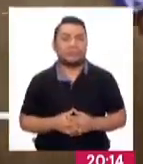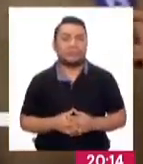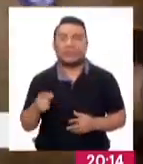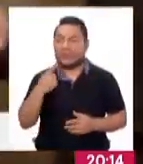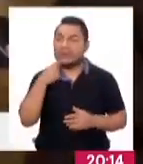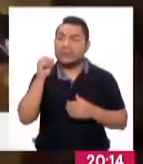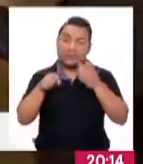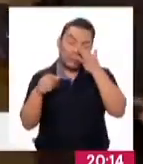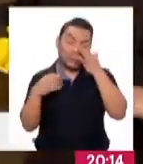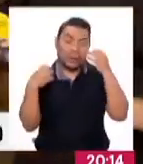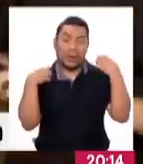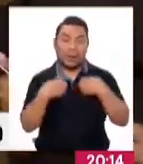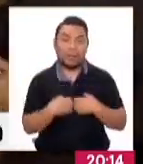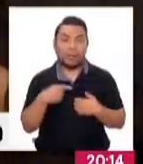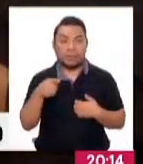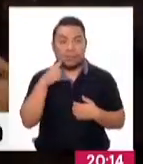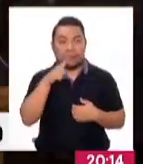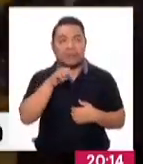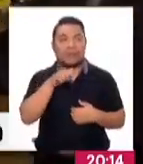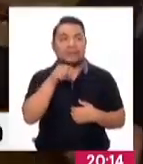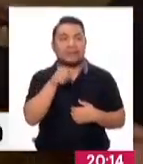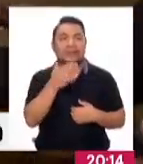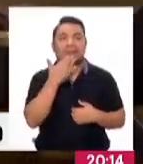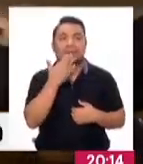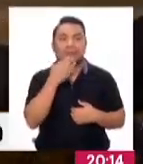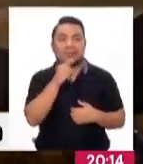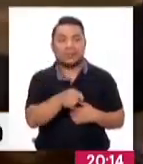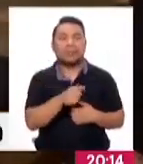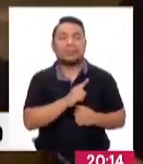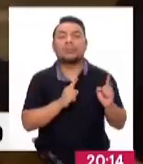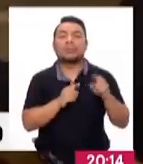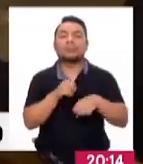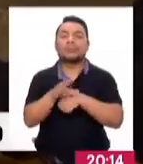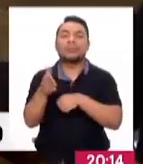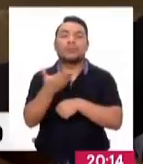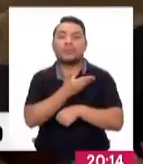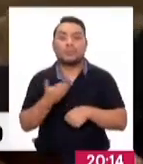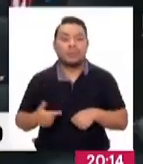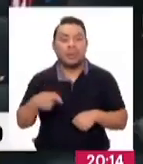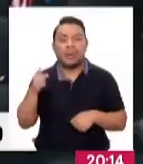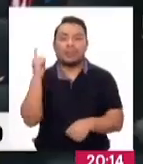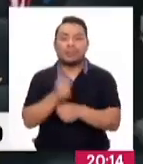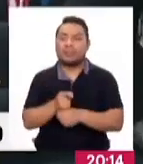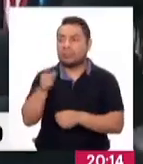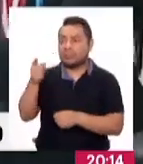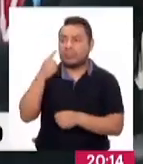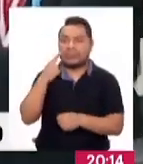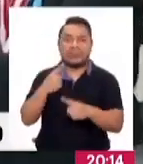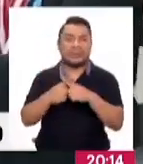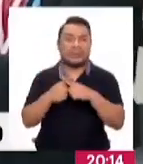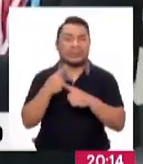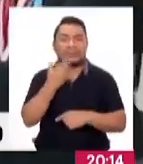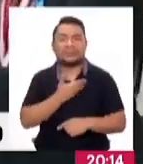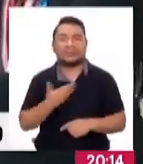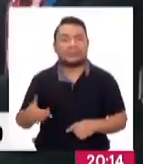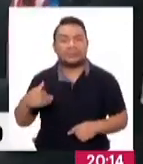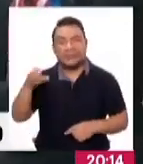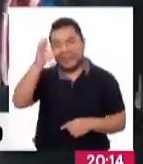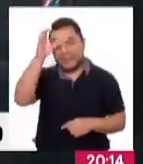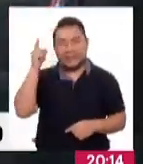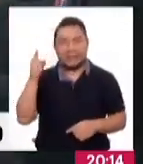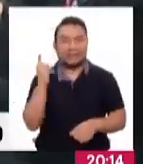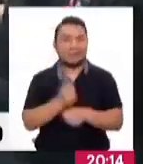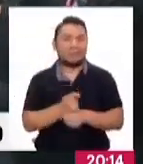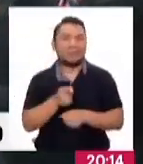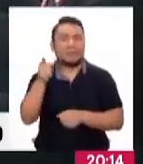confirmó que el abogado Alberto Borea Odría será consultor del Estado frente a la demanda interpuesta por el expresidente Pedro Castillo ante